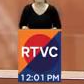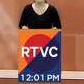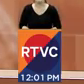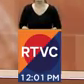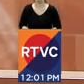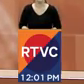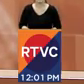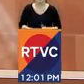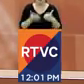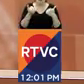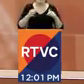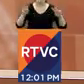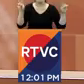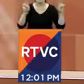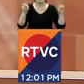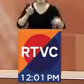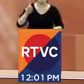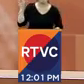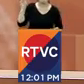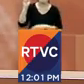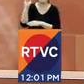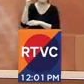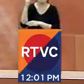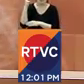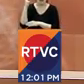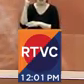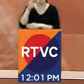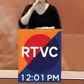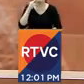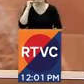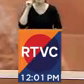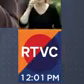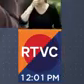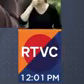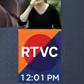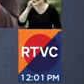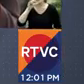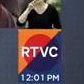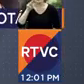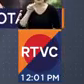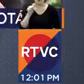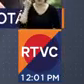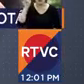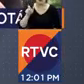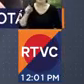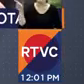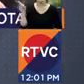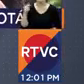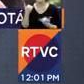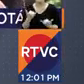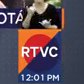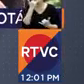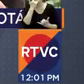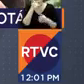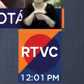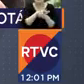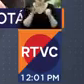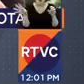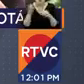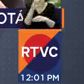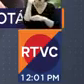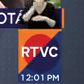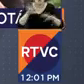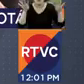Precisamente vamos en directo a la Fiscalía General de la Nación con Lisa Díaz. Lisa, ¿qué pasará hoy con este caso que mantiene en vilo a